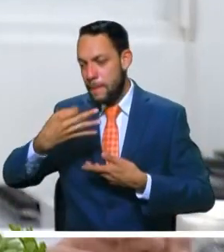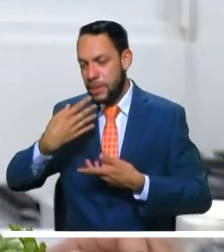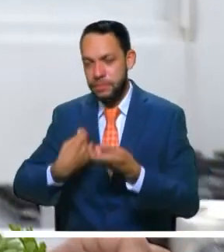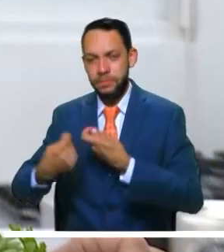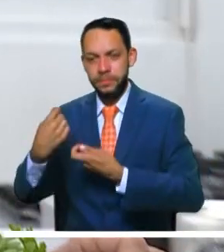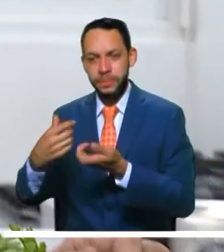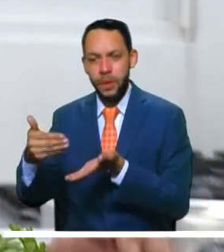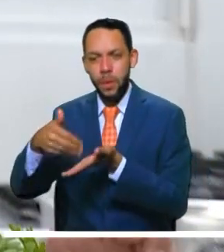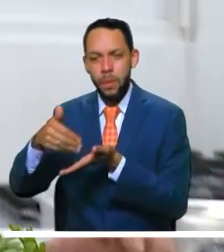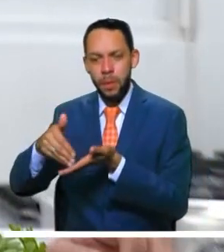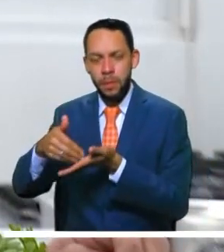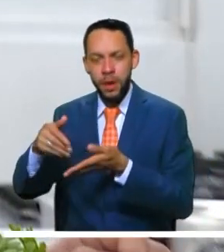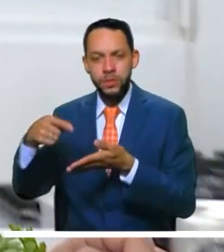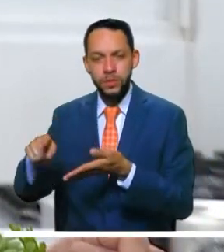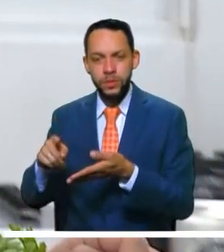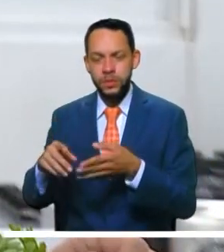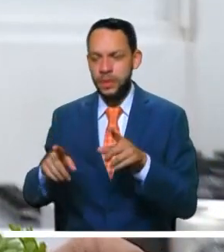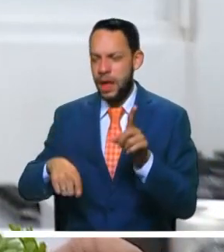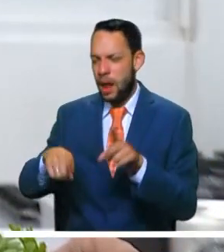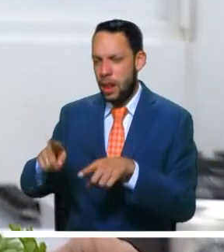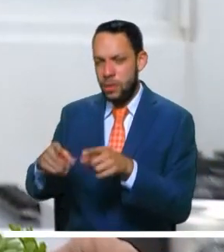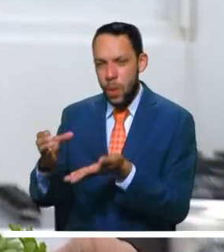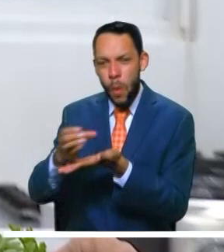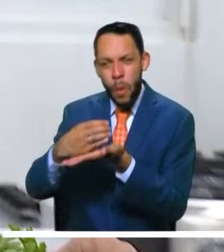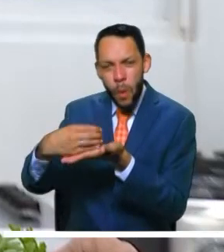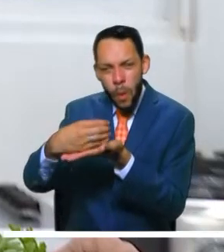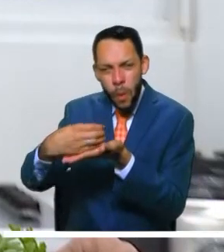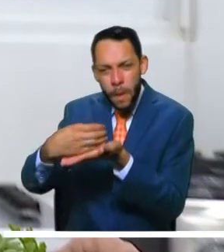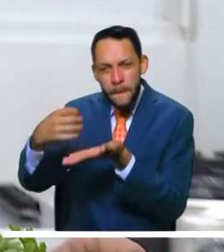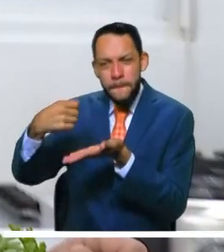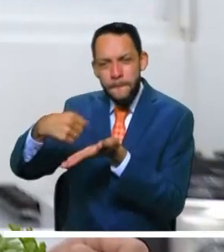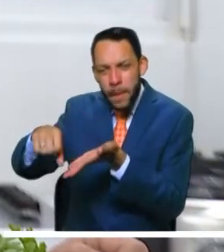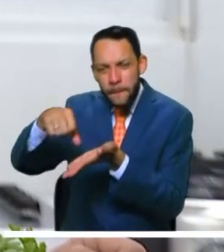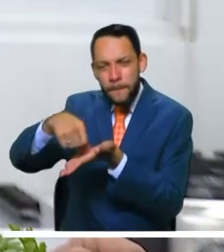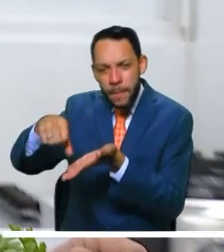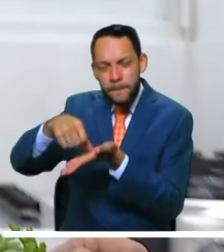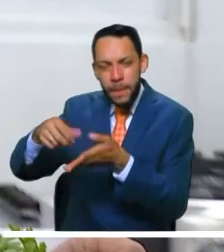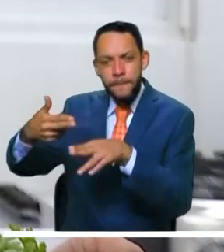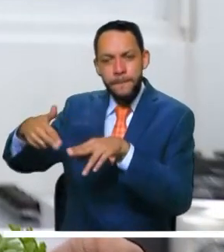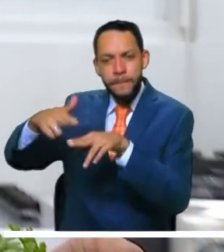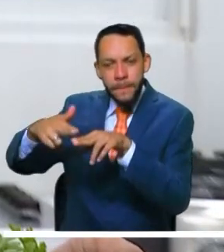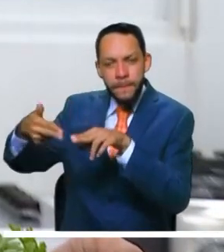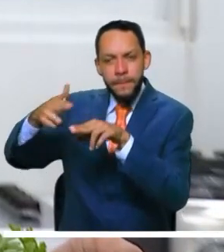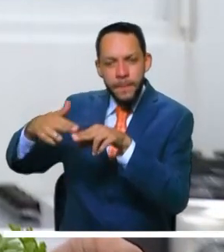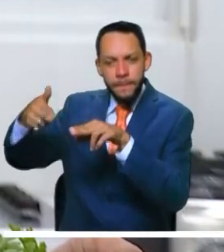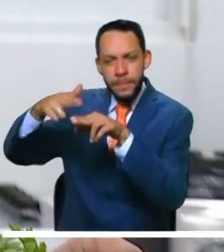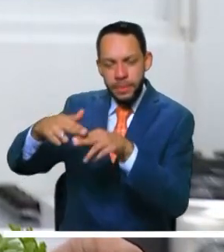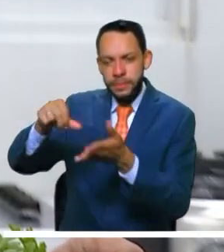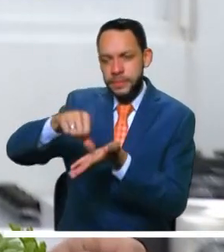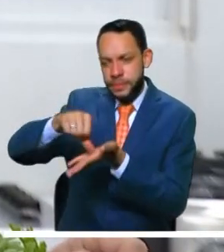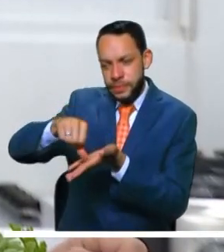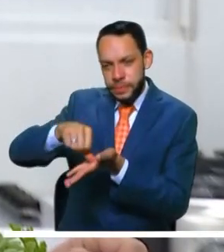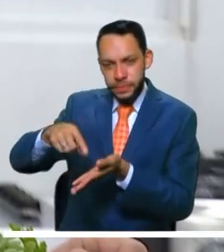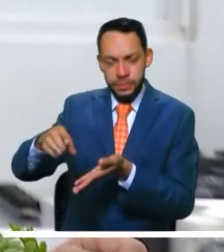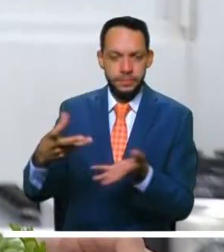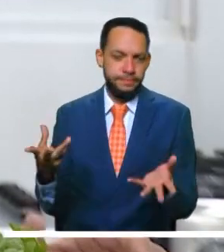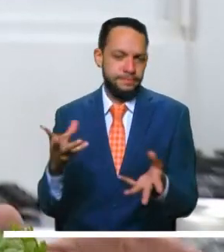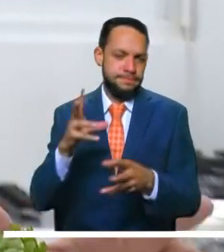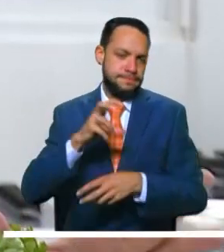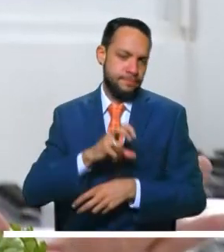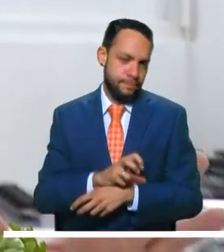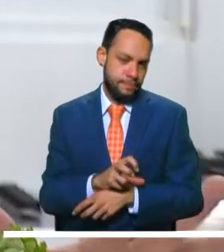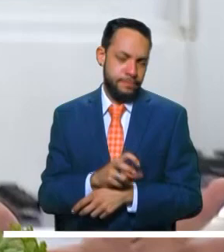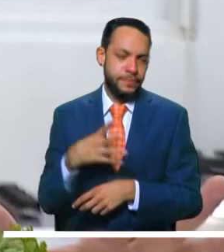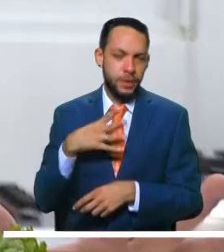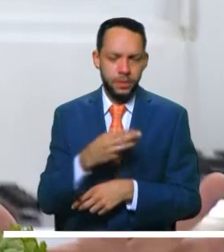el Centrum, que de la A a la Z y que no sé qué. Y gastan ustedes dinero. Qué pecado.